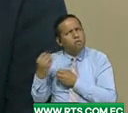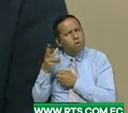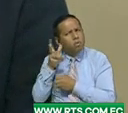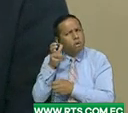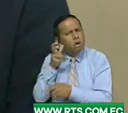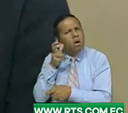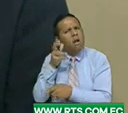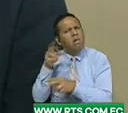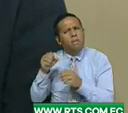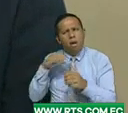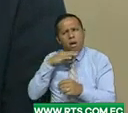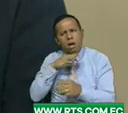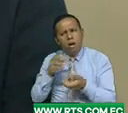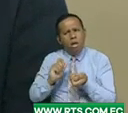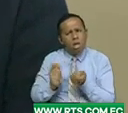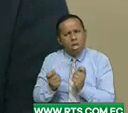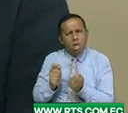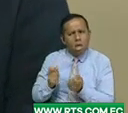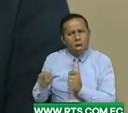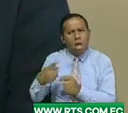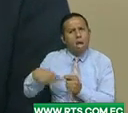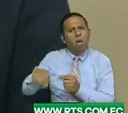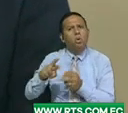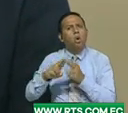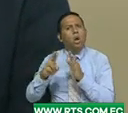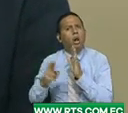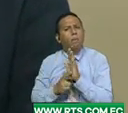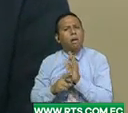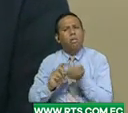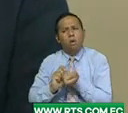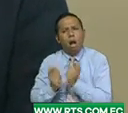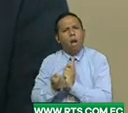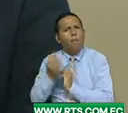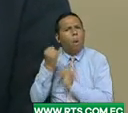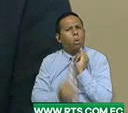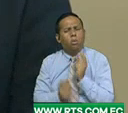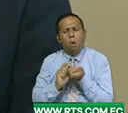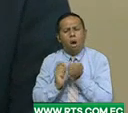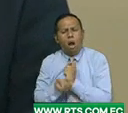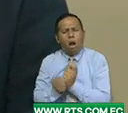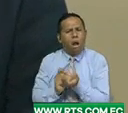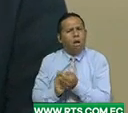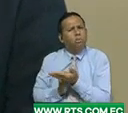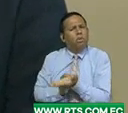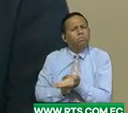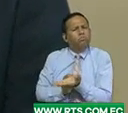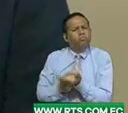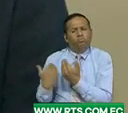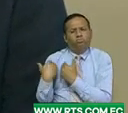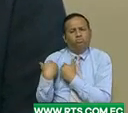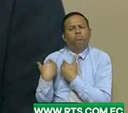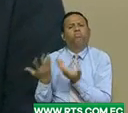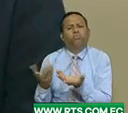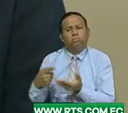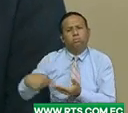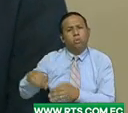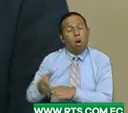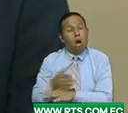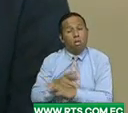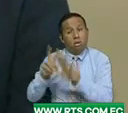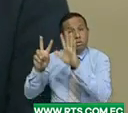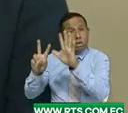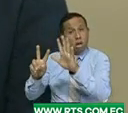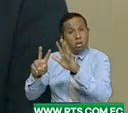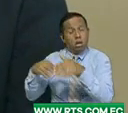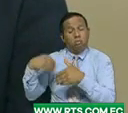de cambiar los reglamentos a última hora, y en el caso de este otro proceso, que es a los 7, está el